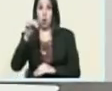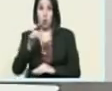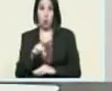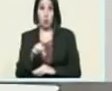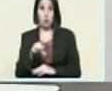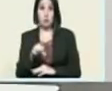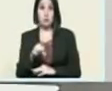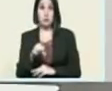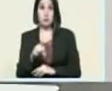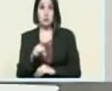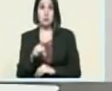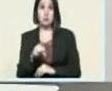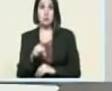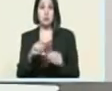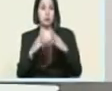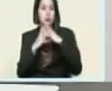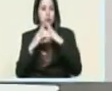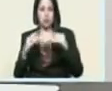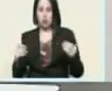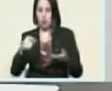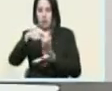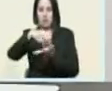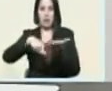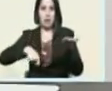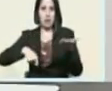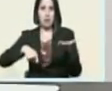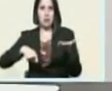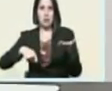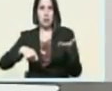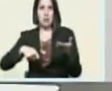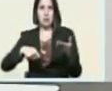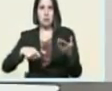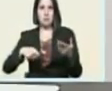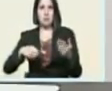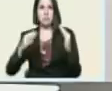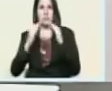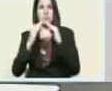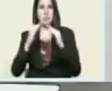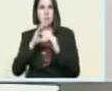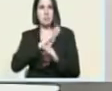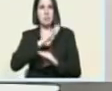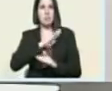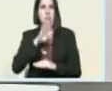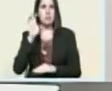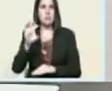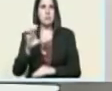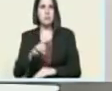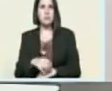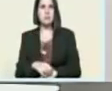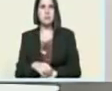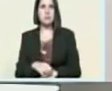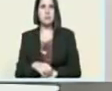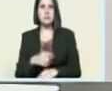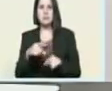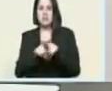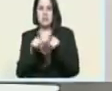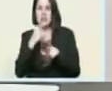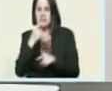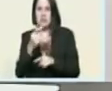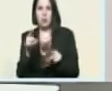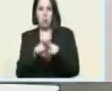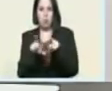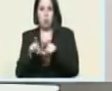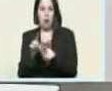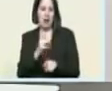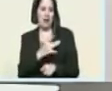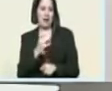hoy, todas las tarjetas de Hogares de la Patria que forman parte del sistema del carnet de la patria